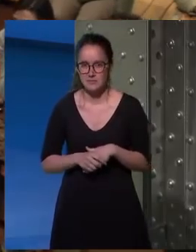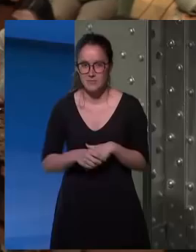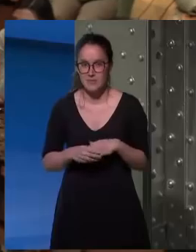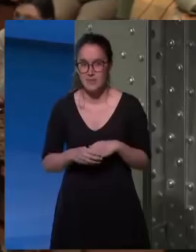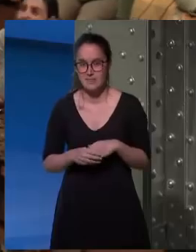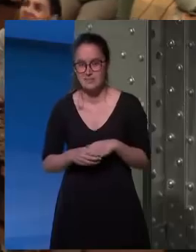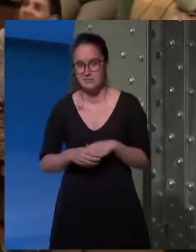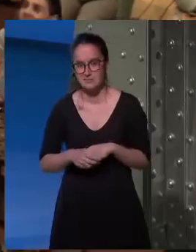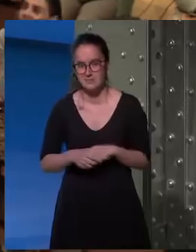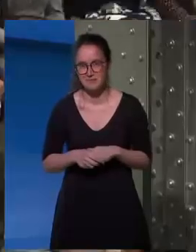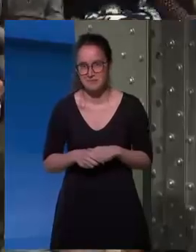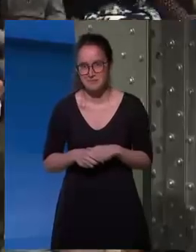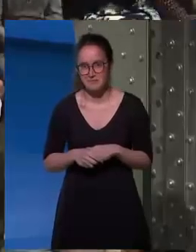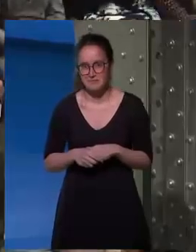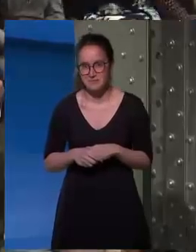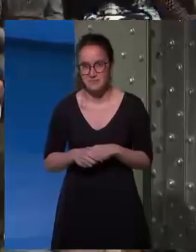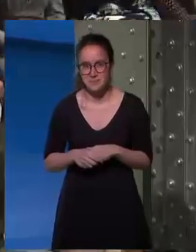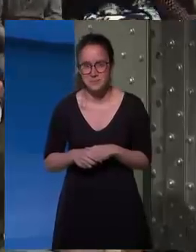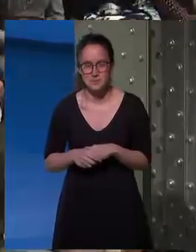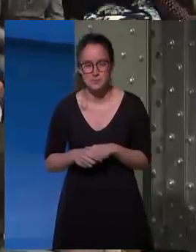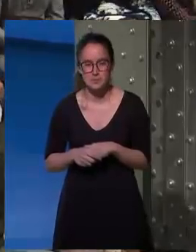No se puede tirar la toalla.